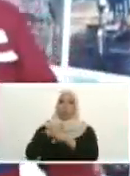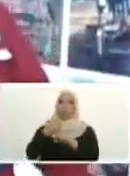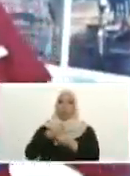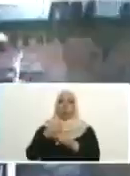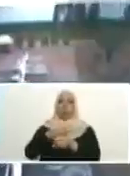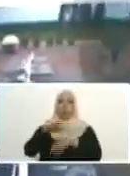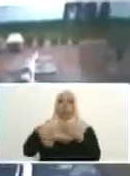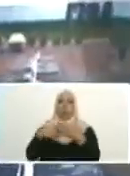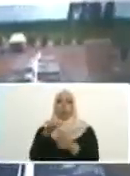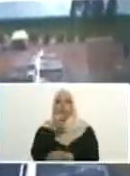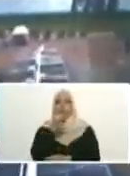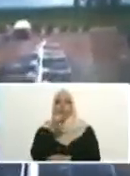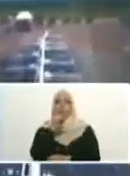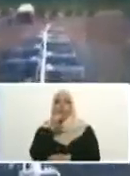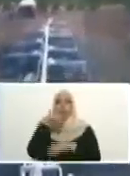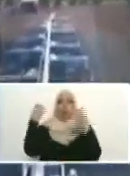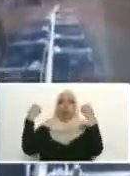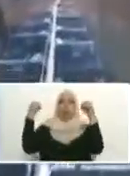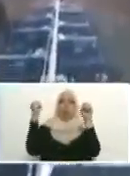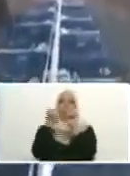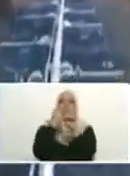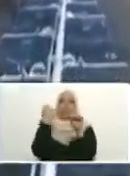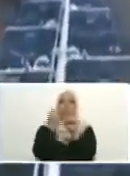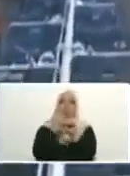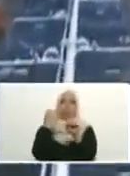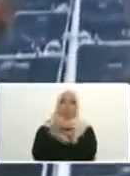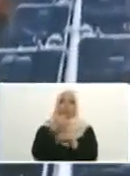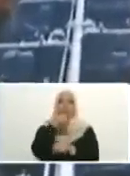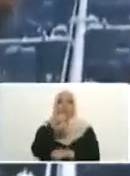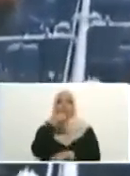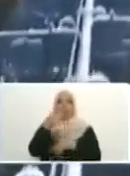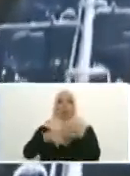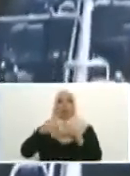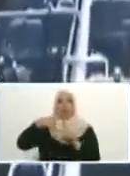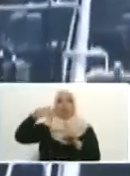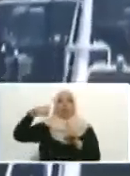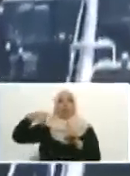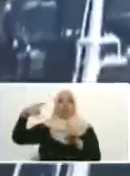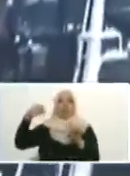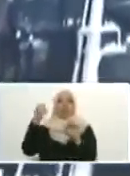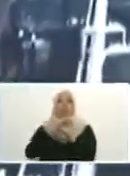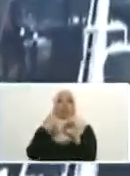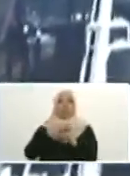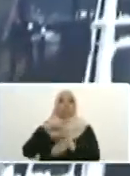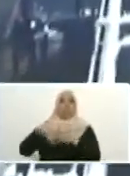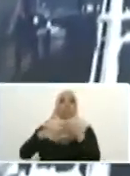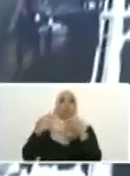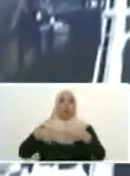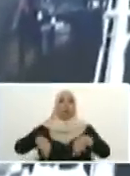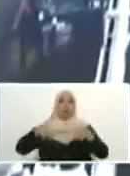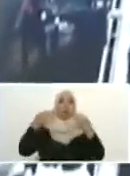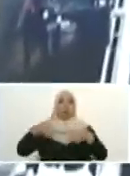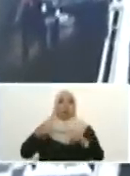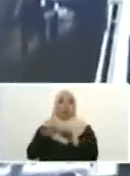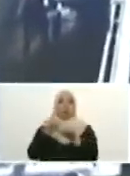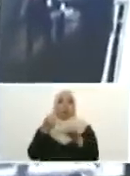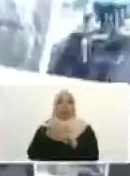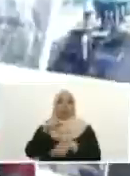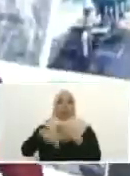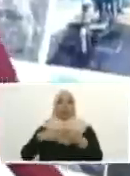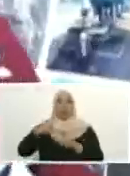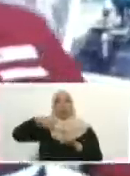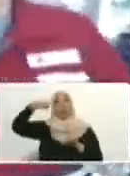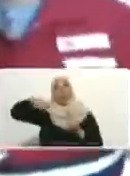infraestructura a nivel de la disciplina de eléctrica, civil y mecánica, normalizando el sistema eléctrico, lo